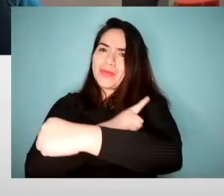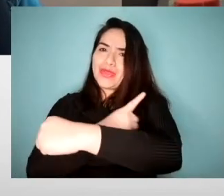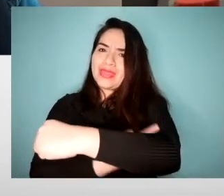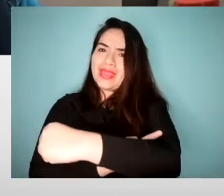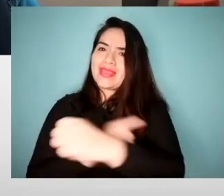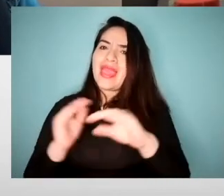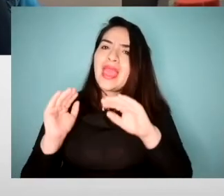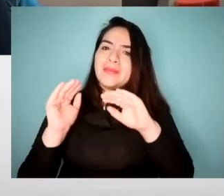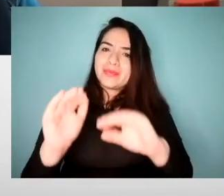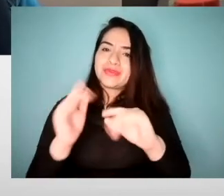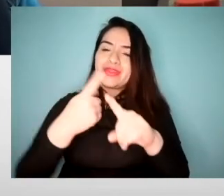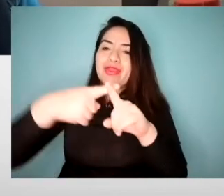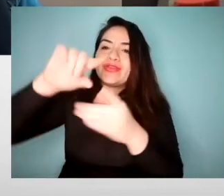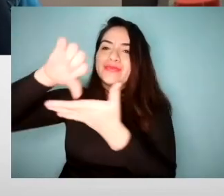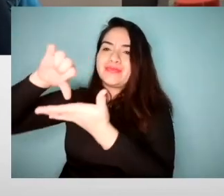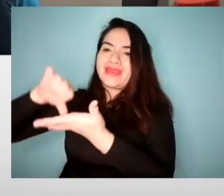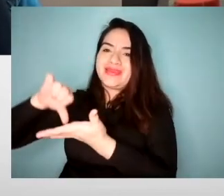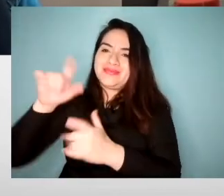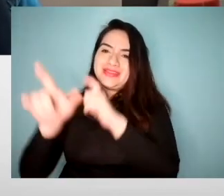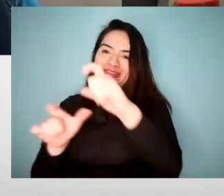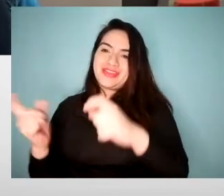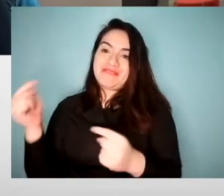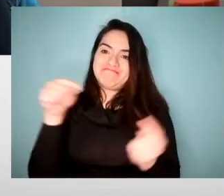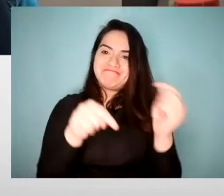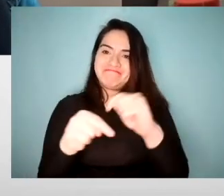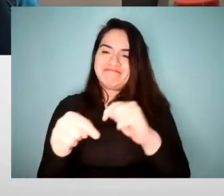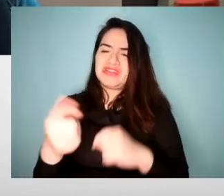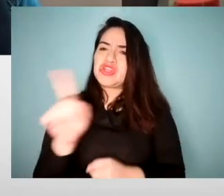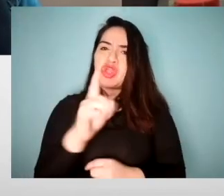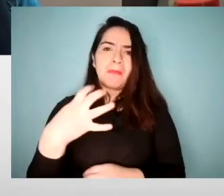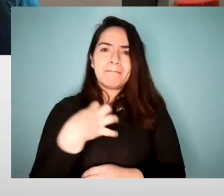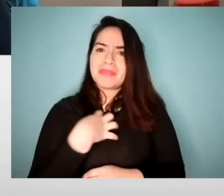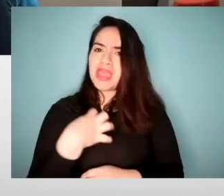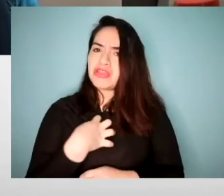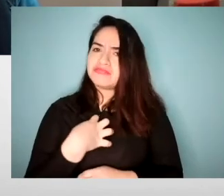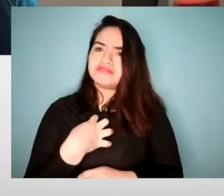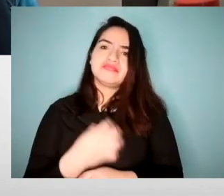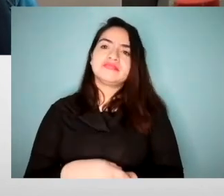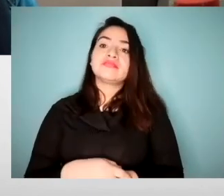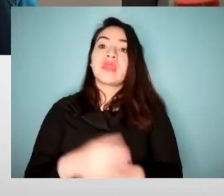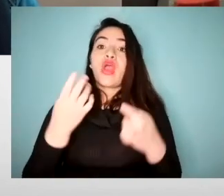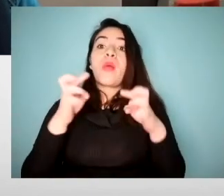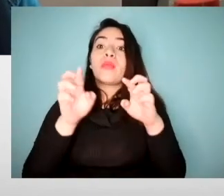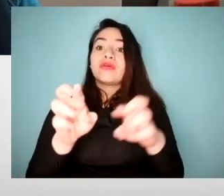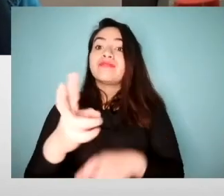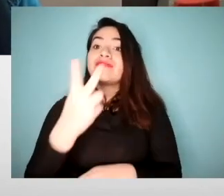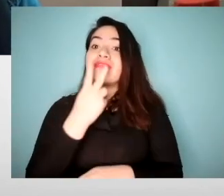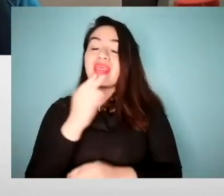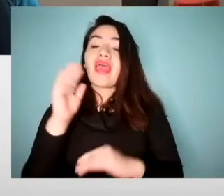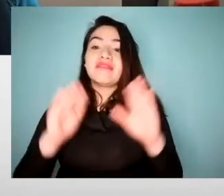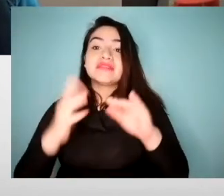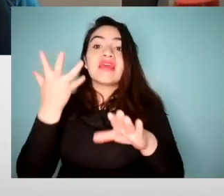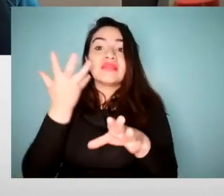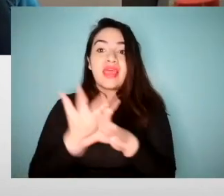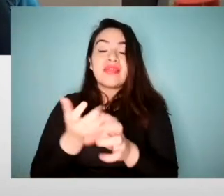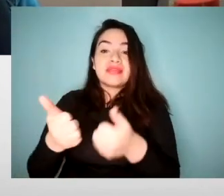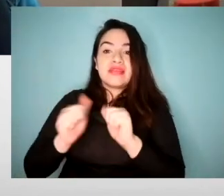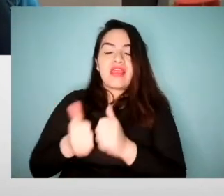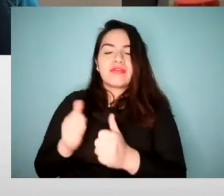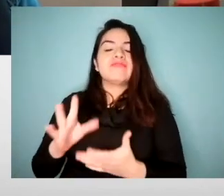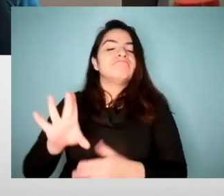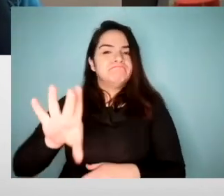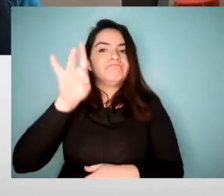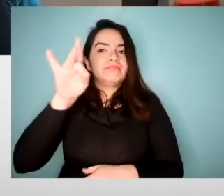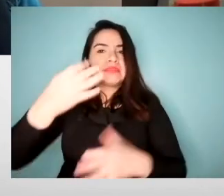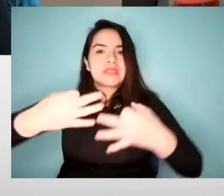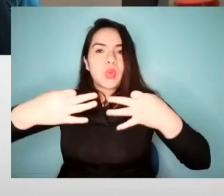traen los extranjeros. Así que creo que no hay que tener miedo, que las oportunidades en la vida a veces están y esos desafíos hay que tomarlos con seguridad y